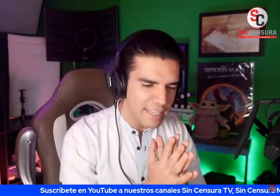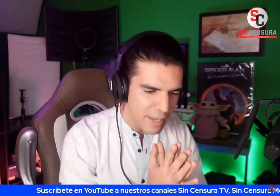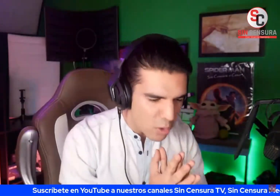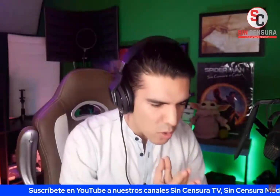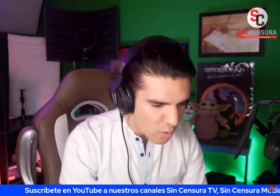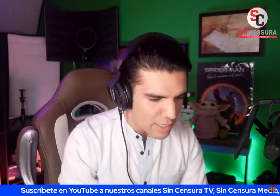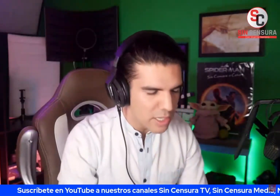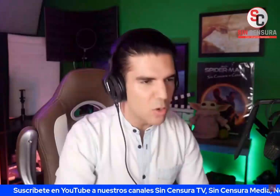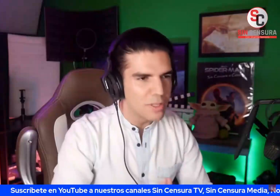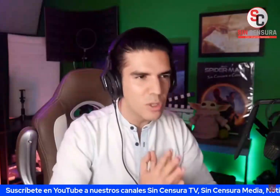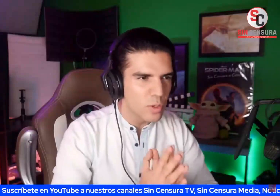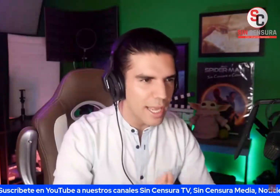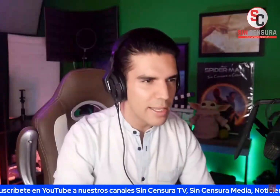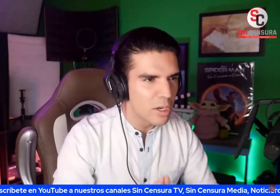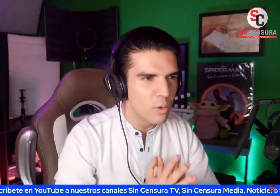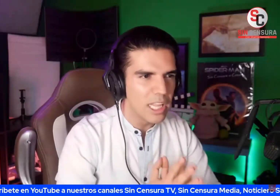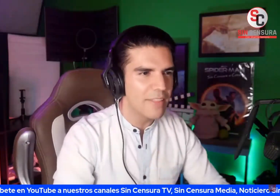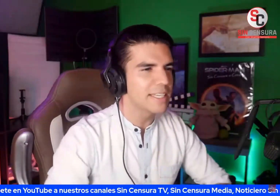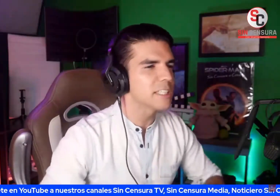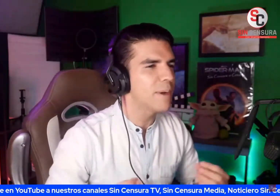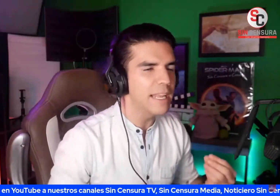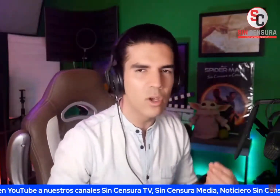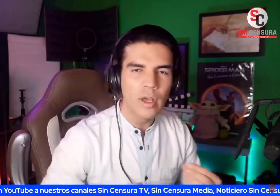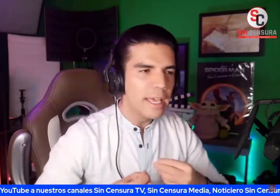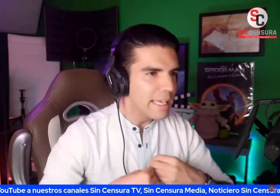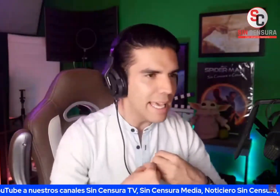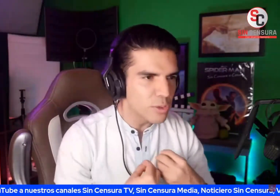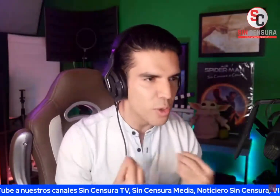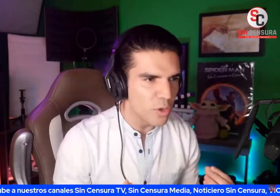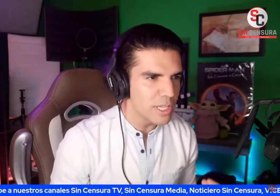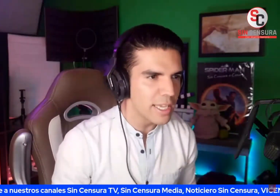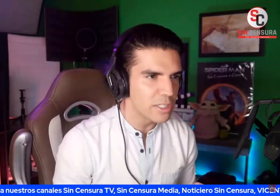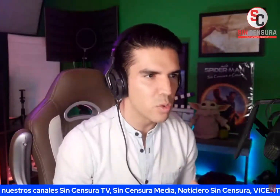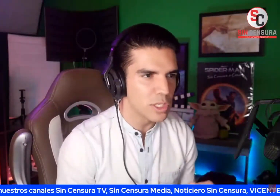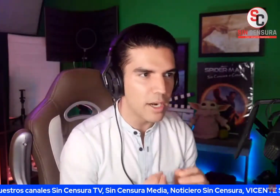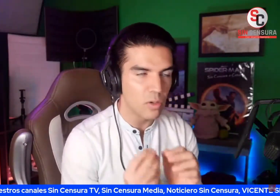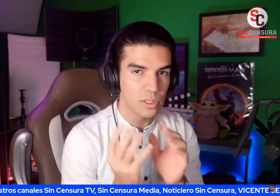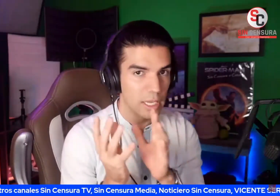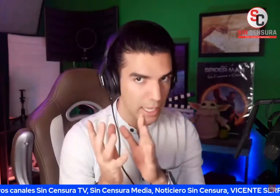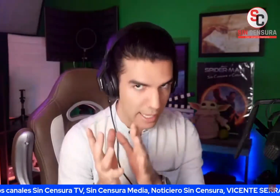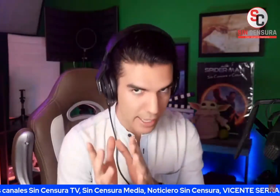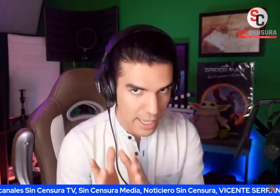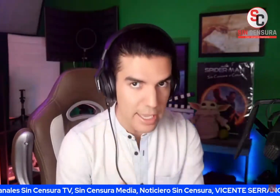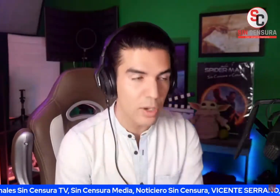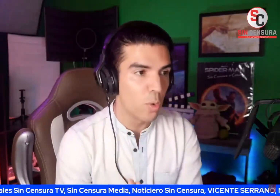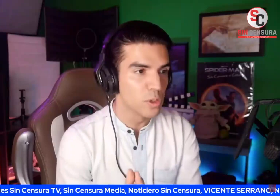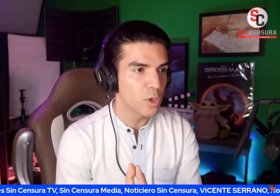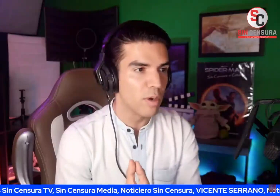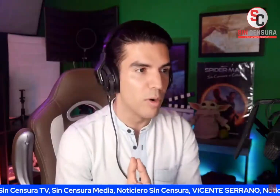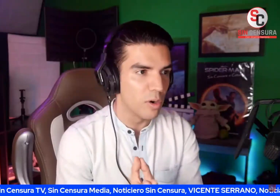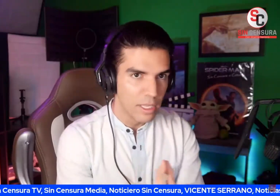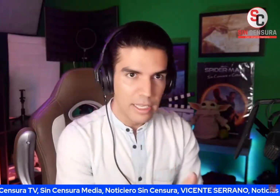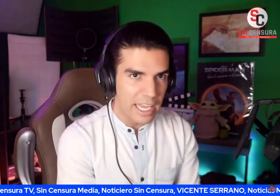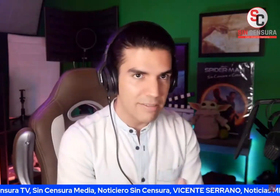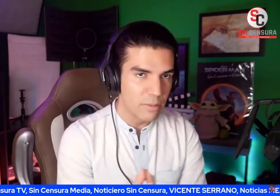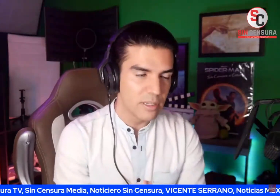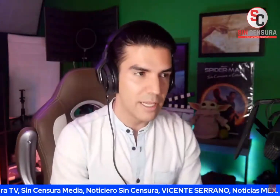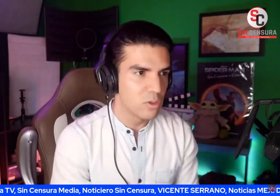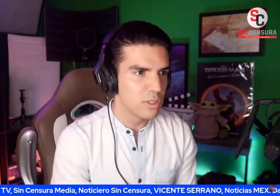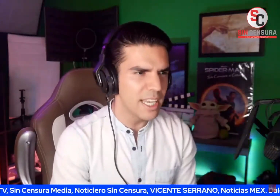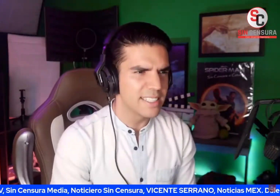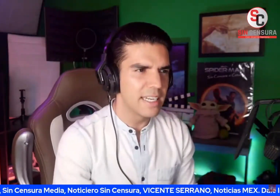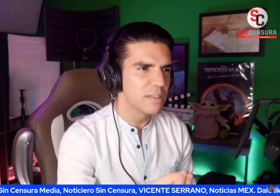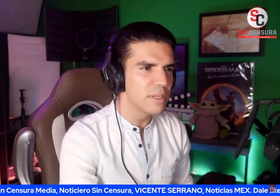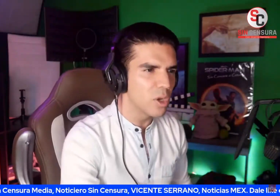al tema ecológico, natural de comunidades es válido y a todos hay que escucharlos. Y justo como acabamos de ver